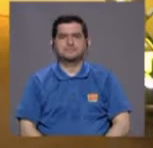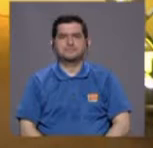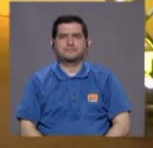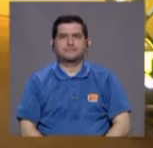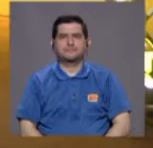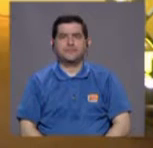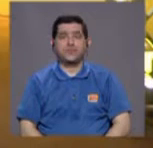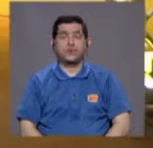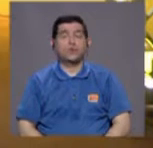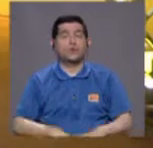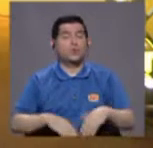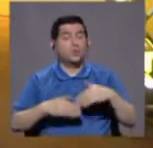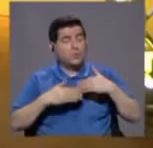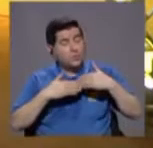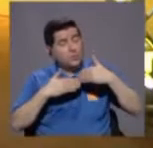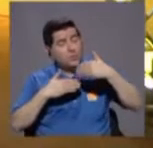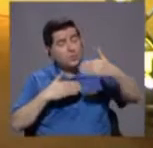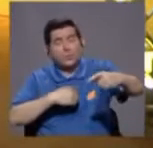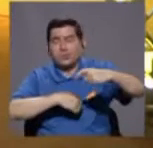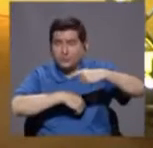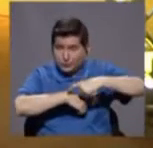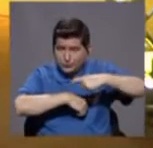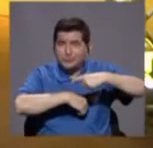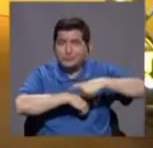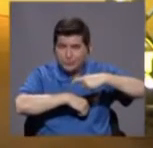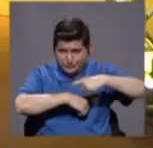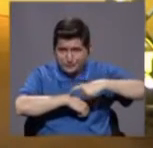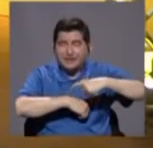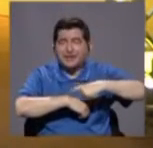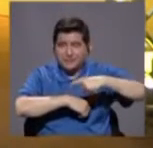Llovió bastante, don Iván,